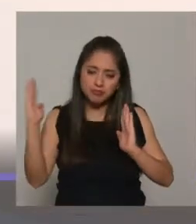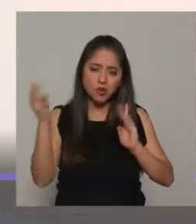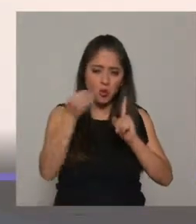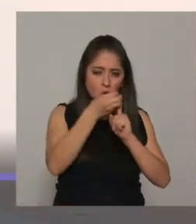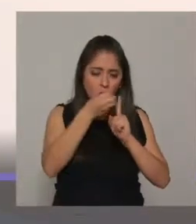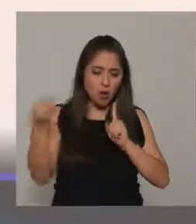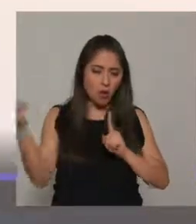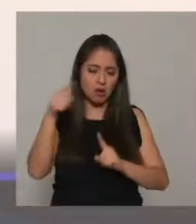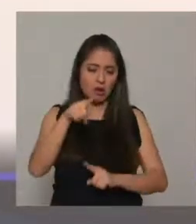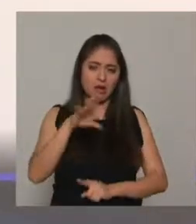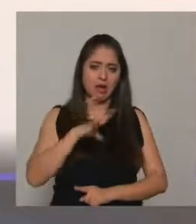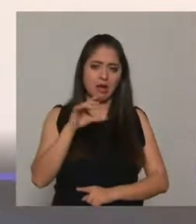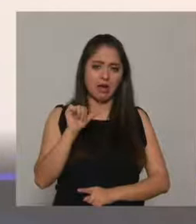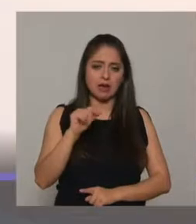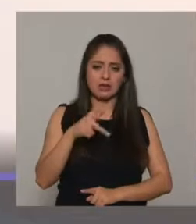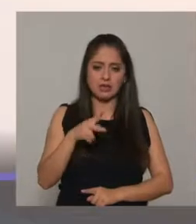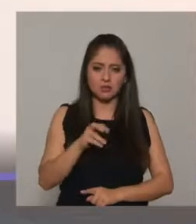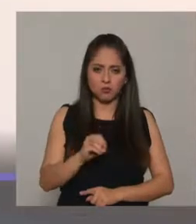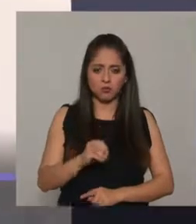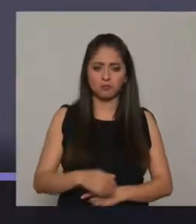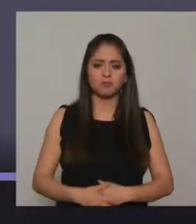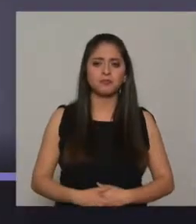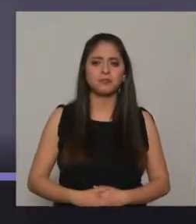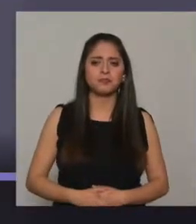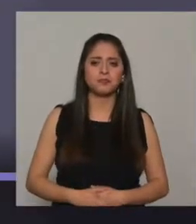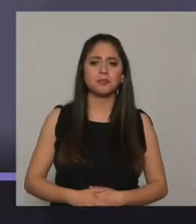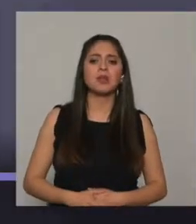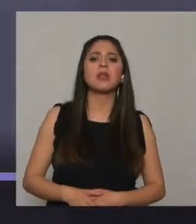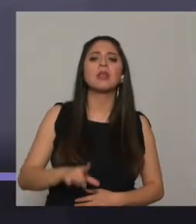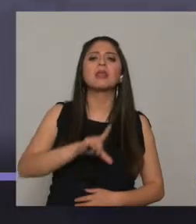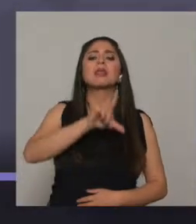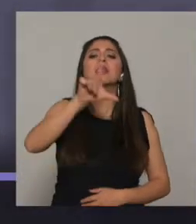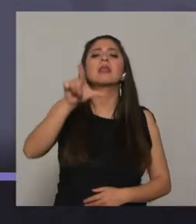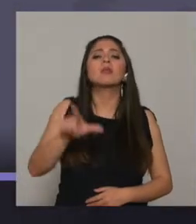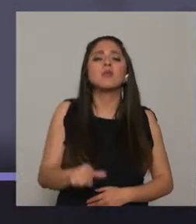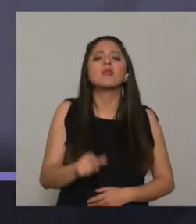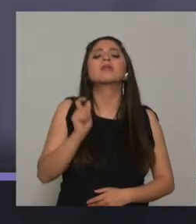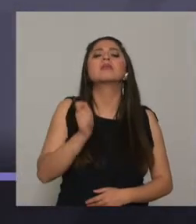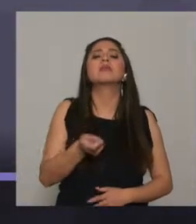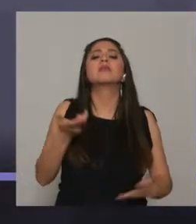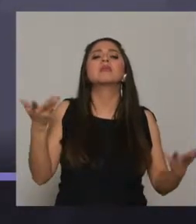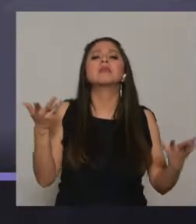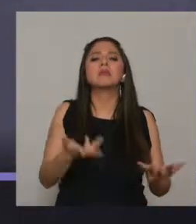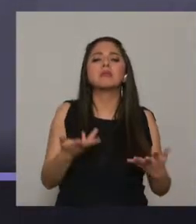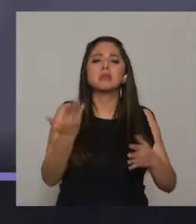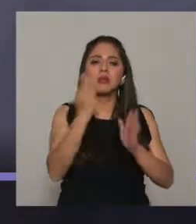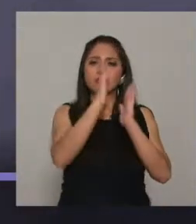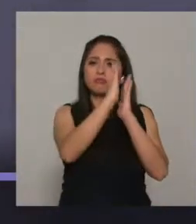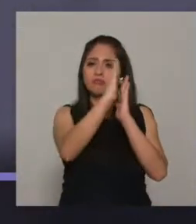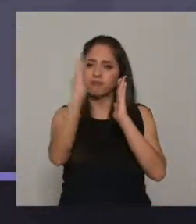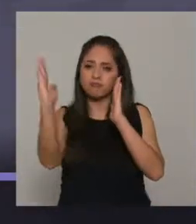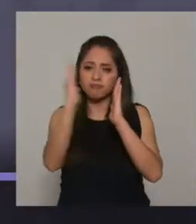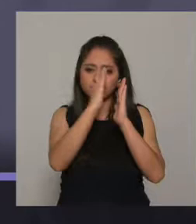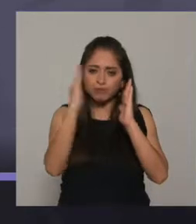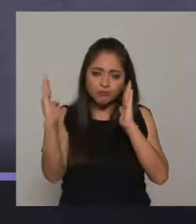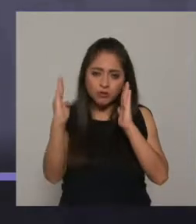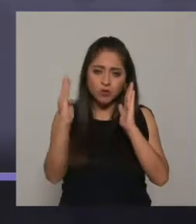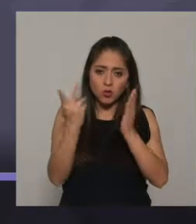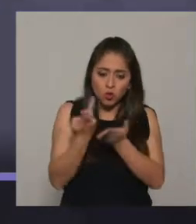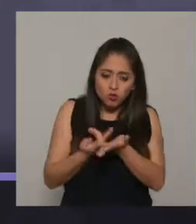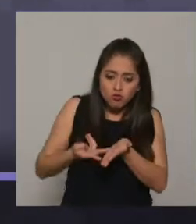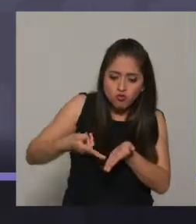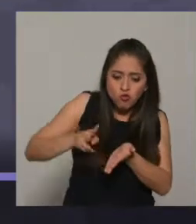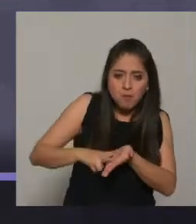en el archivo? Lo que sigue es la construcción de un acervo adicional para la guarda y custodia de los